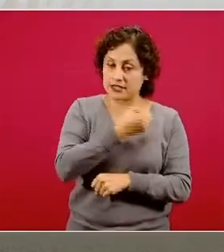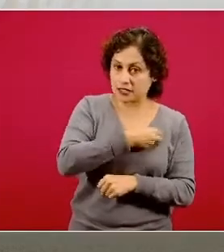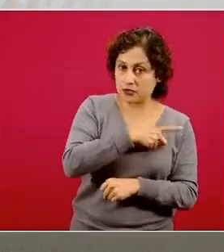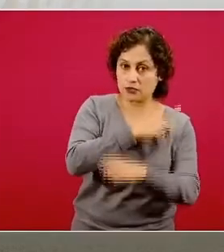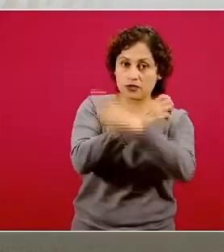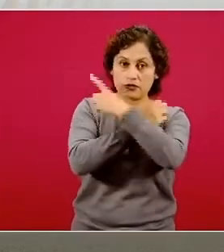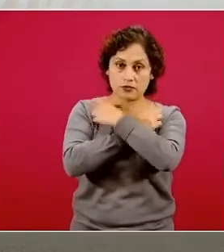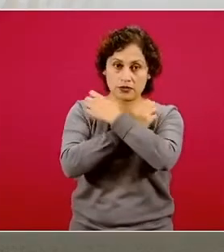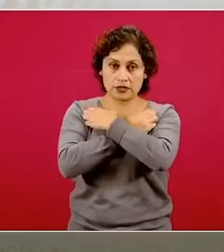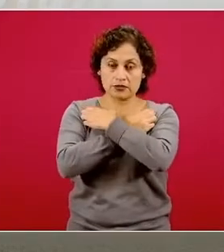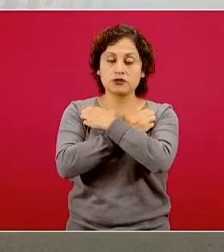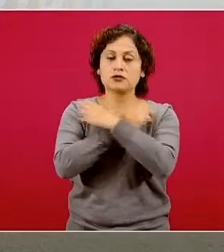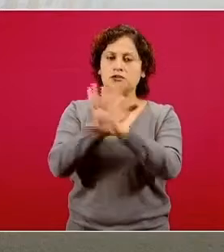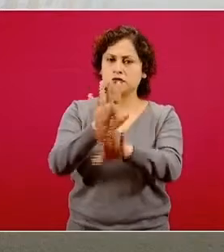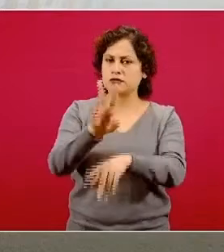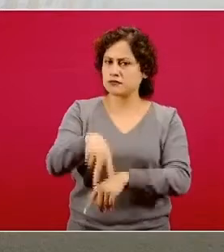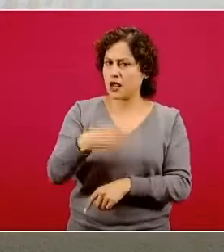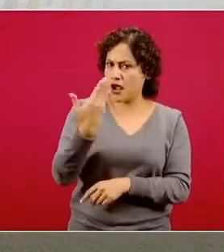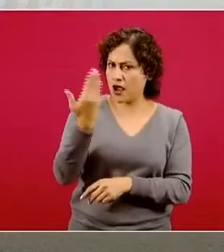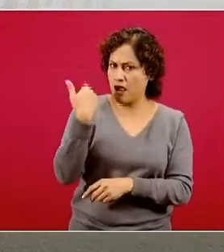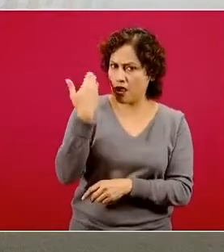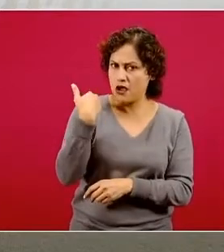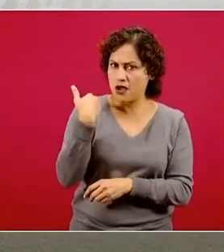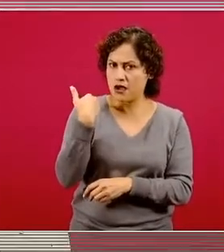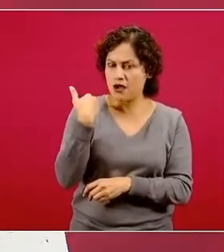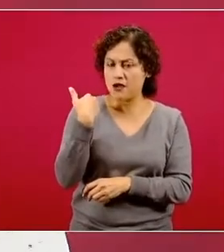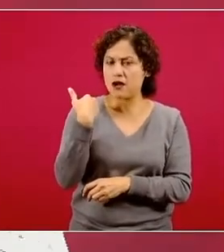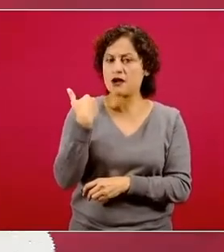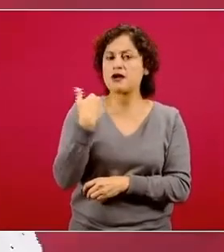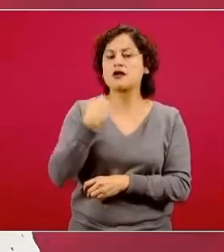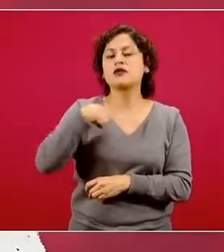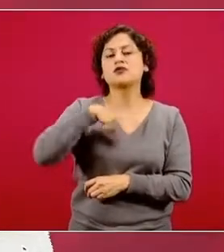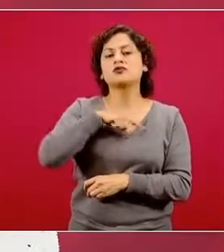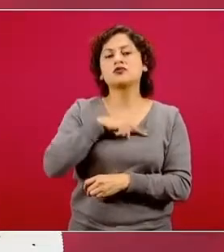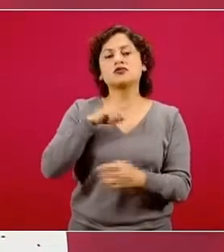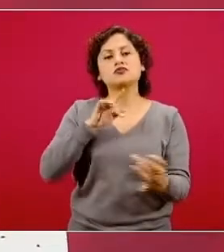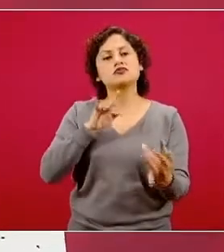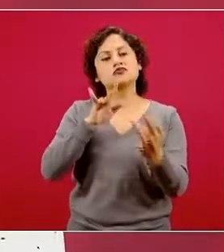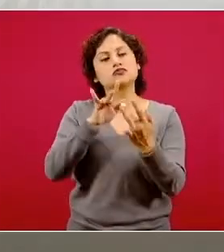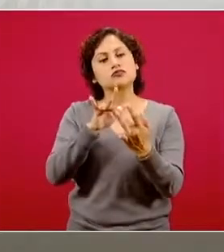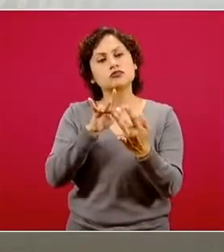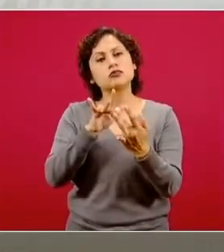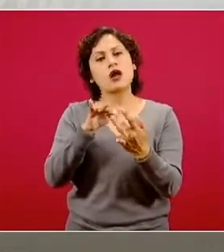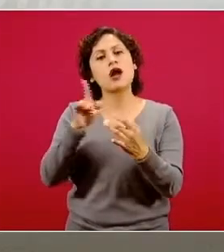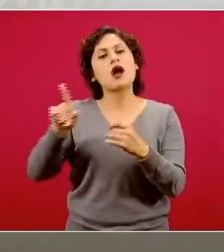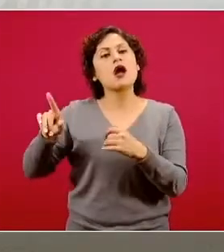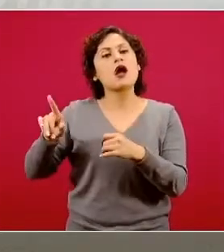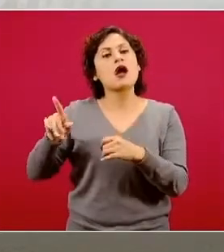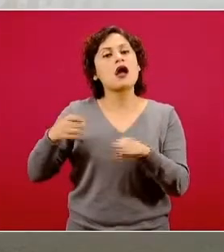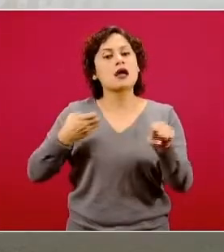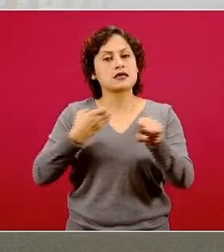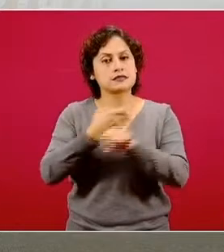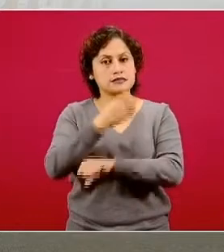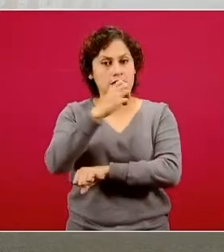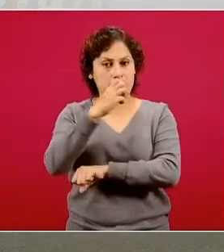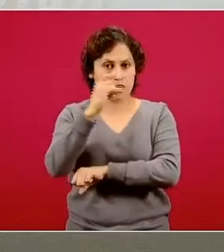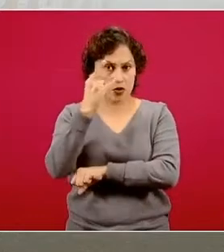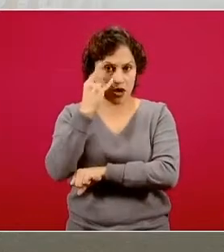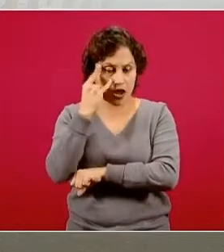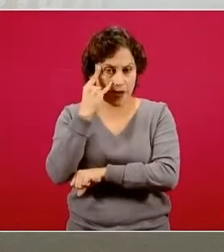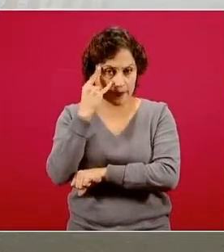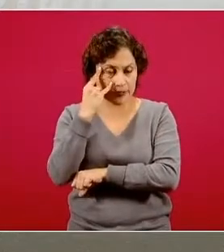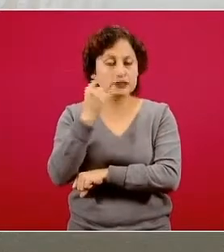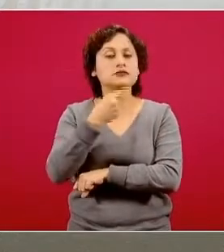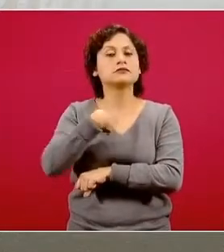hace unos días tuvimos una con el gobierno de Campeche para